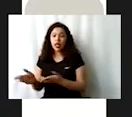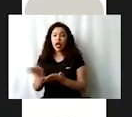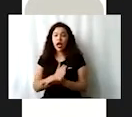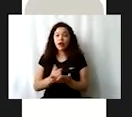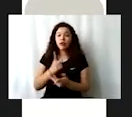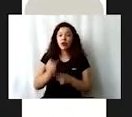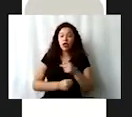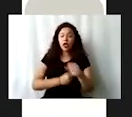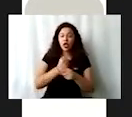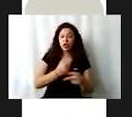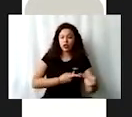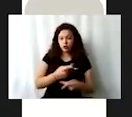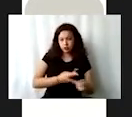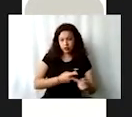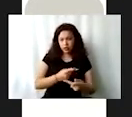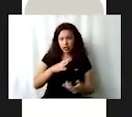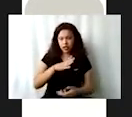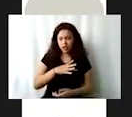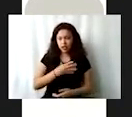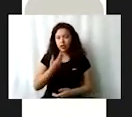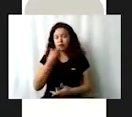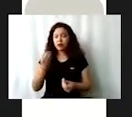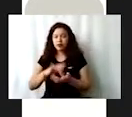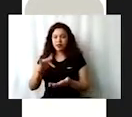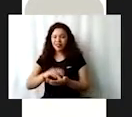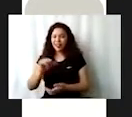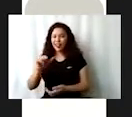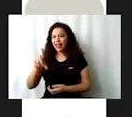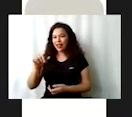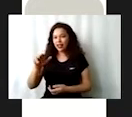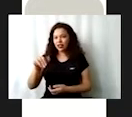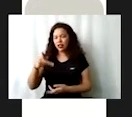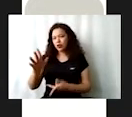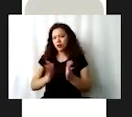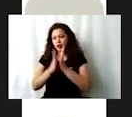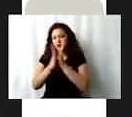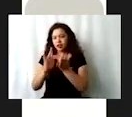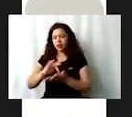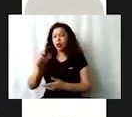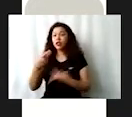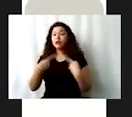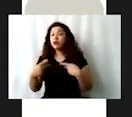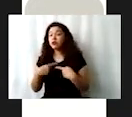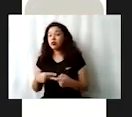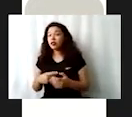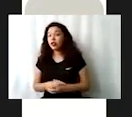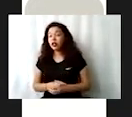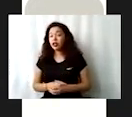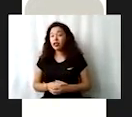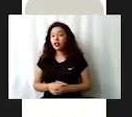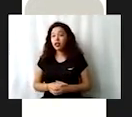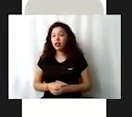Muy bien, excelente. Muchas gracias, Adriana, por tu participación. ¿Alguien más? Si no, para